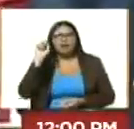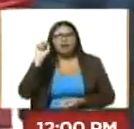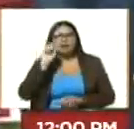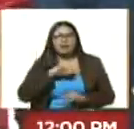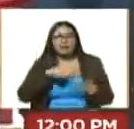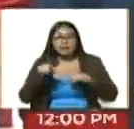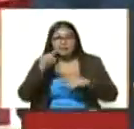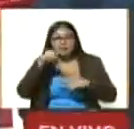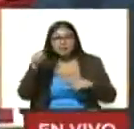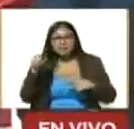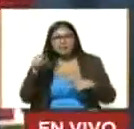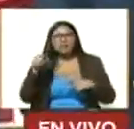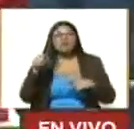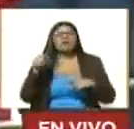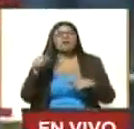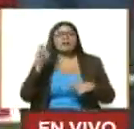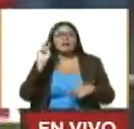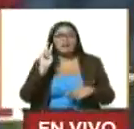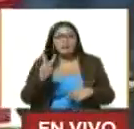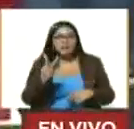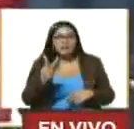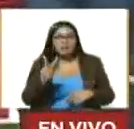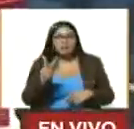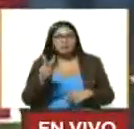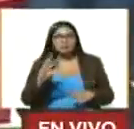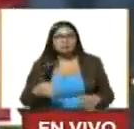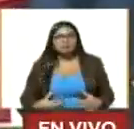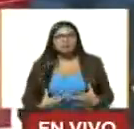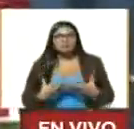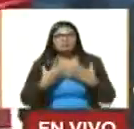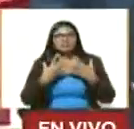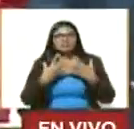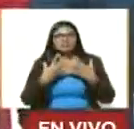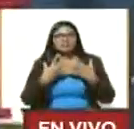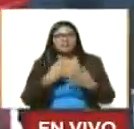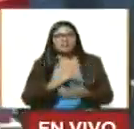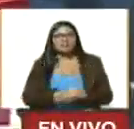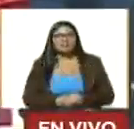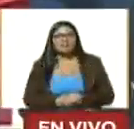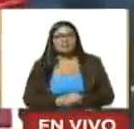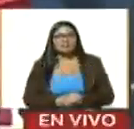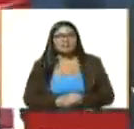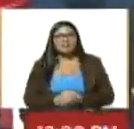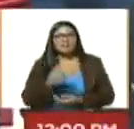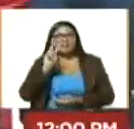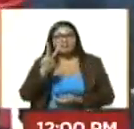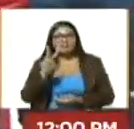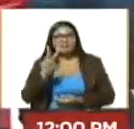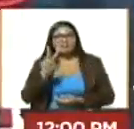listas? A las dos, agarren aire. A las dos.